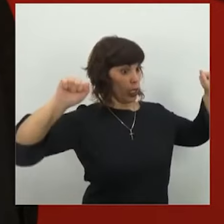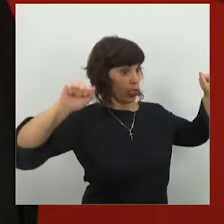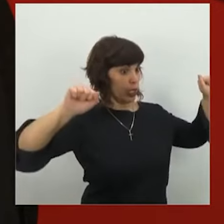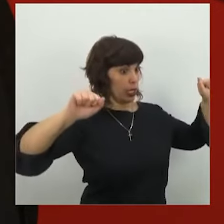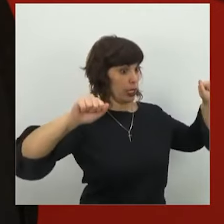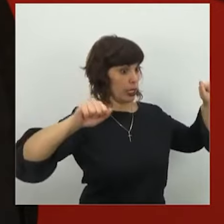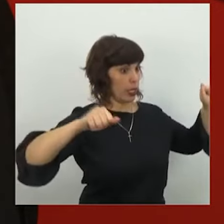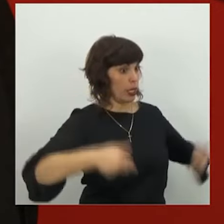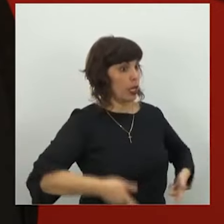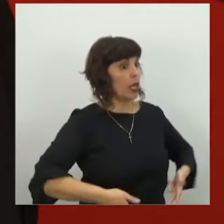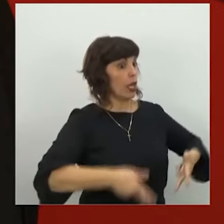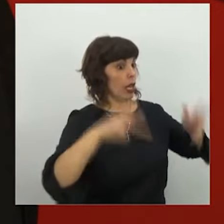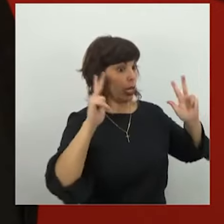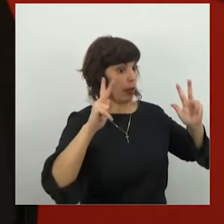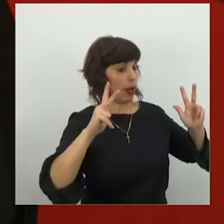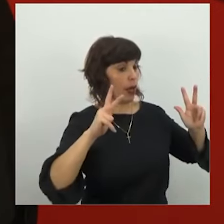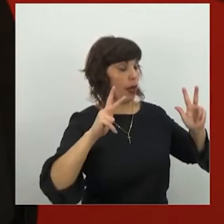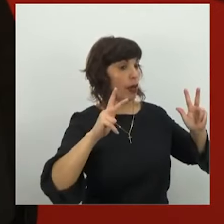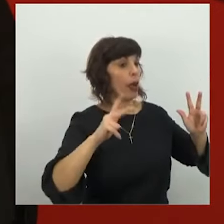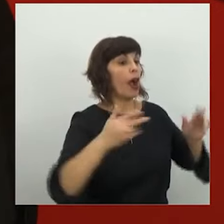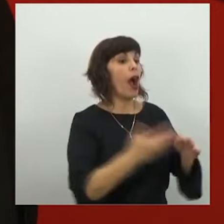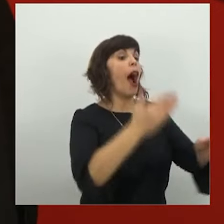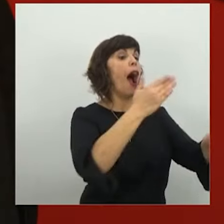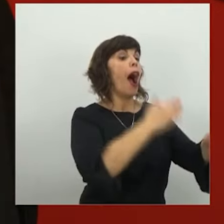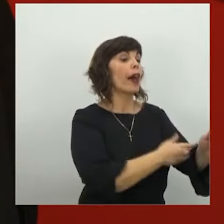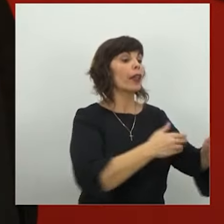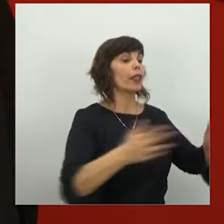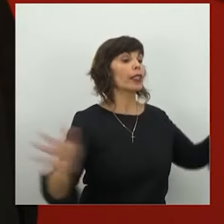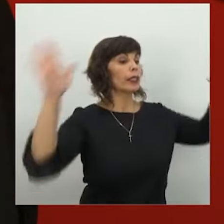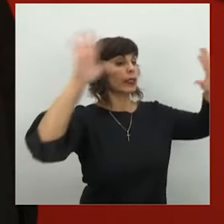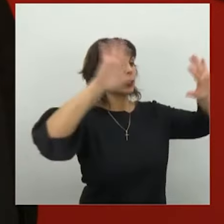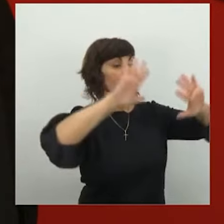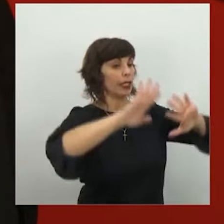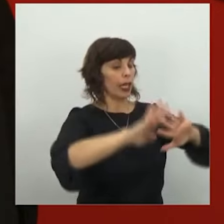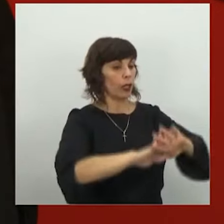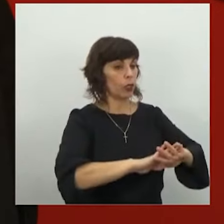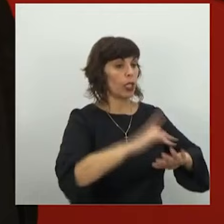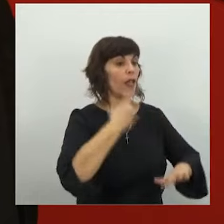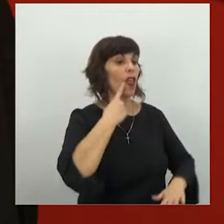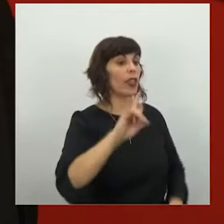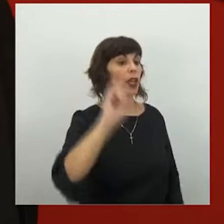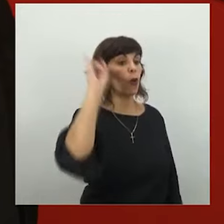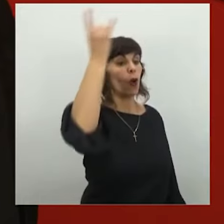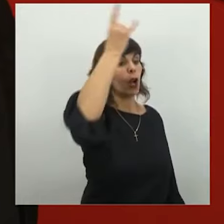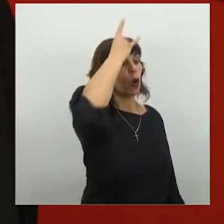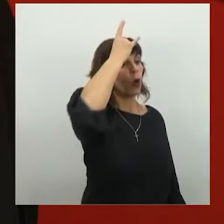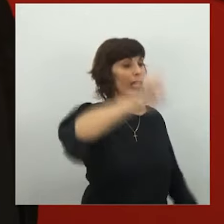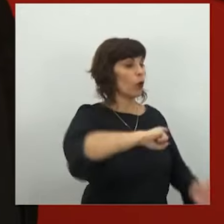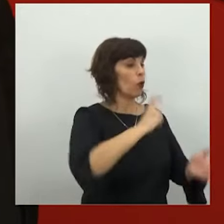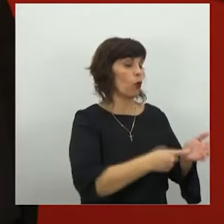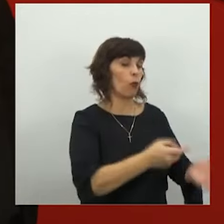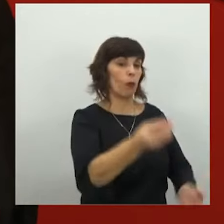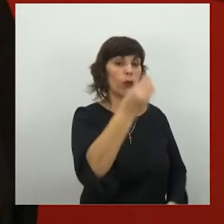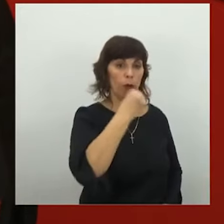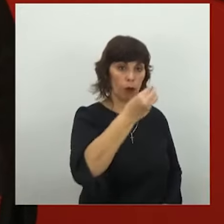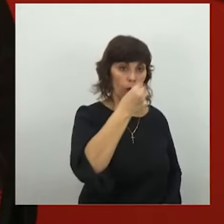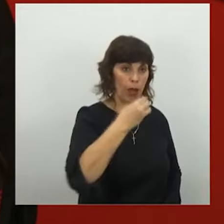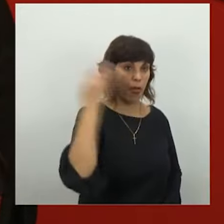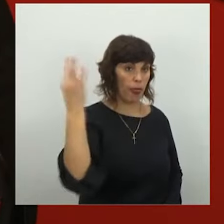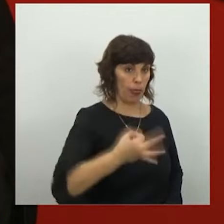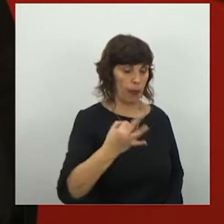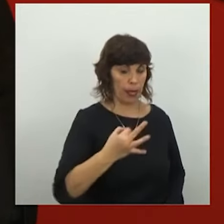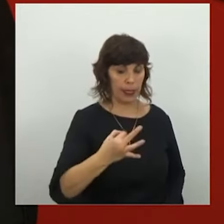comerlo todo. Toda su enseñanza, todo lo que Él nos enseñó, todo lo que enseña la Biblia. Porque algunos dicen,